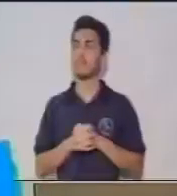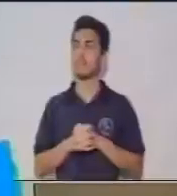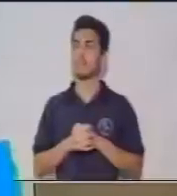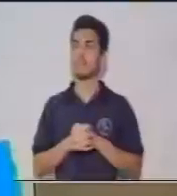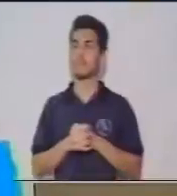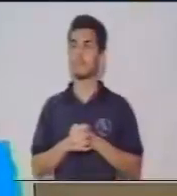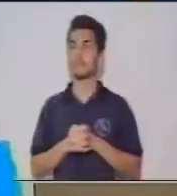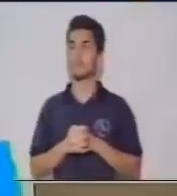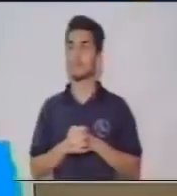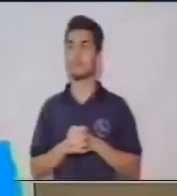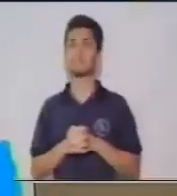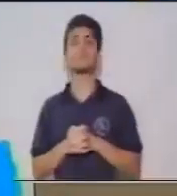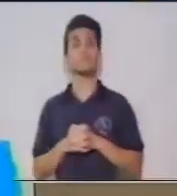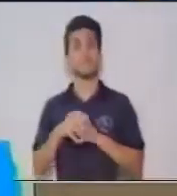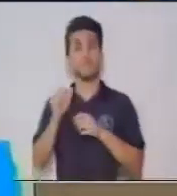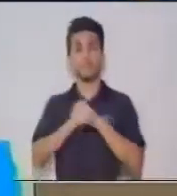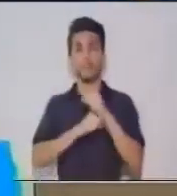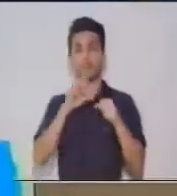Puede ser frutería,